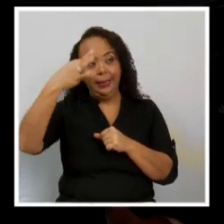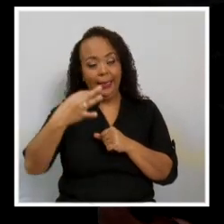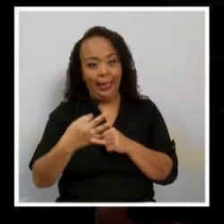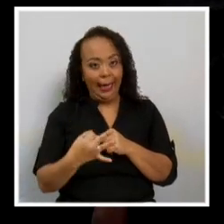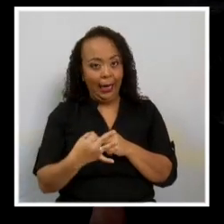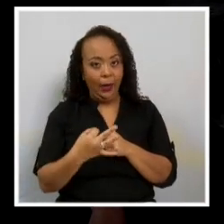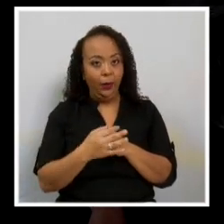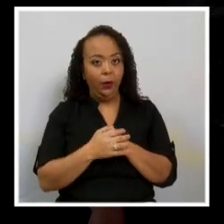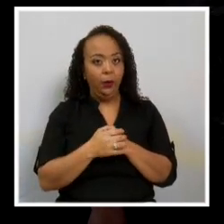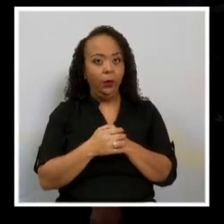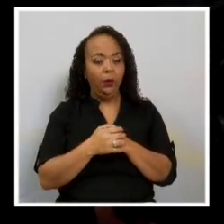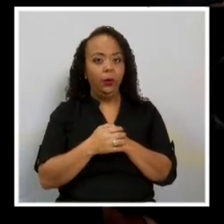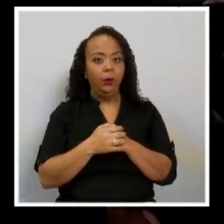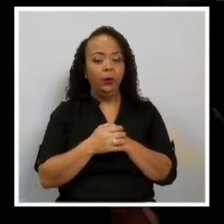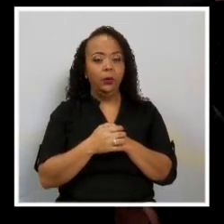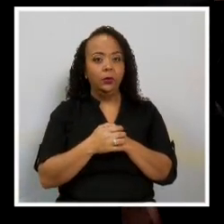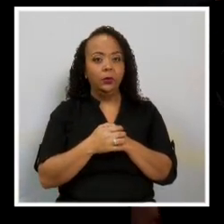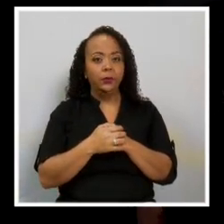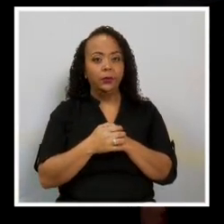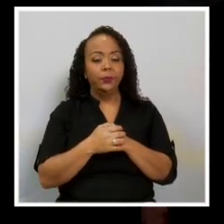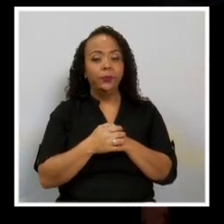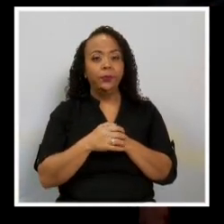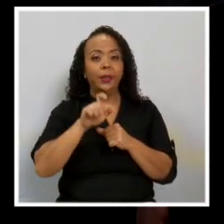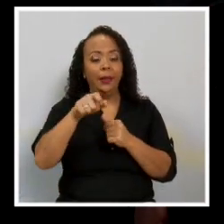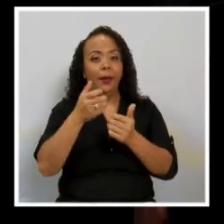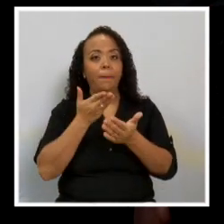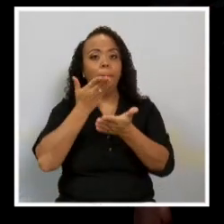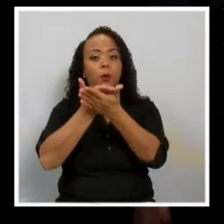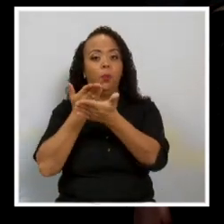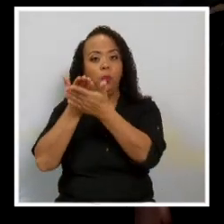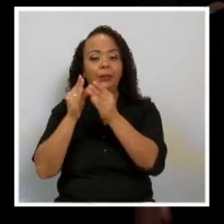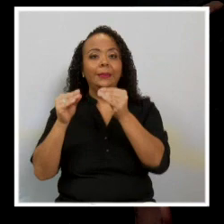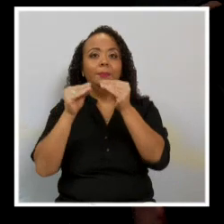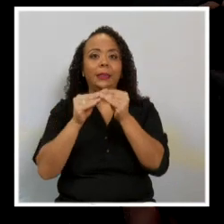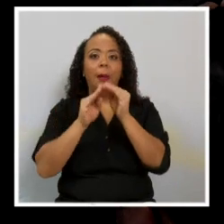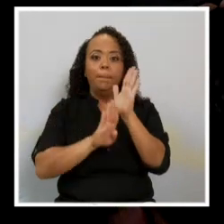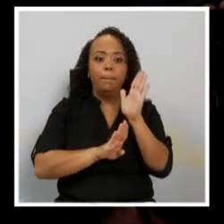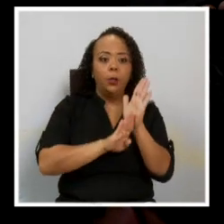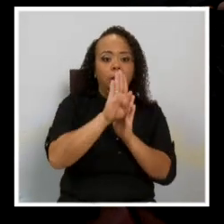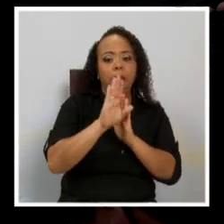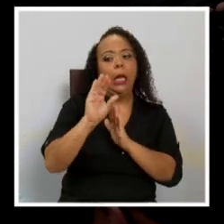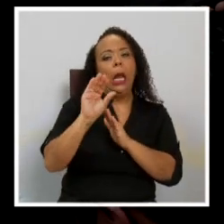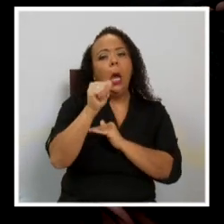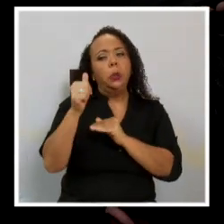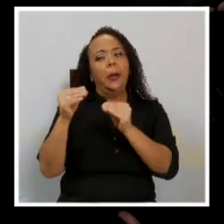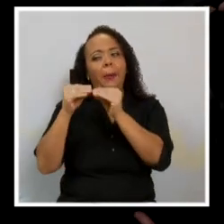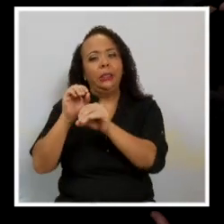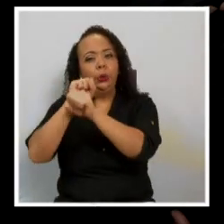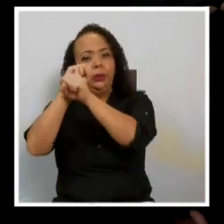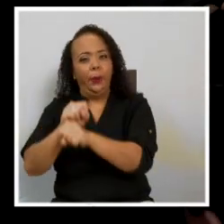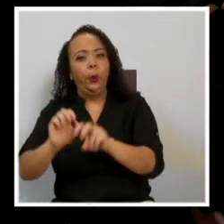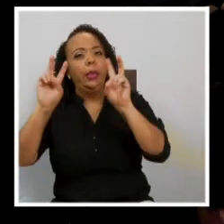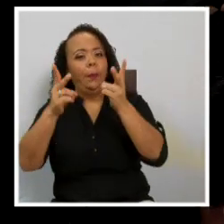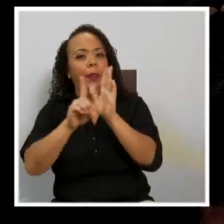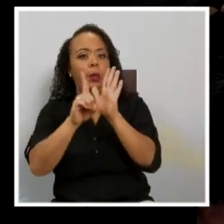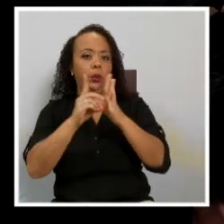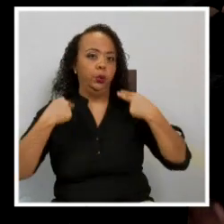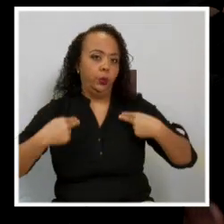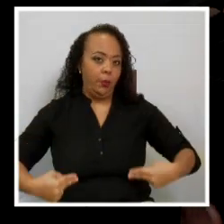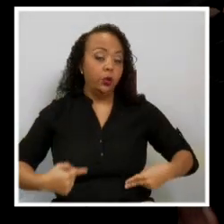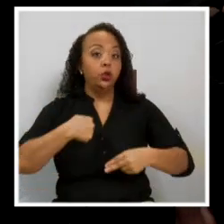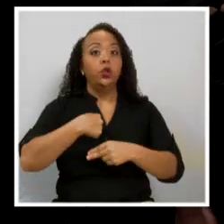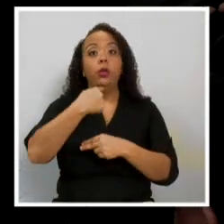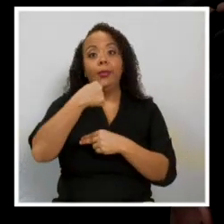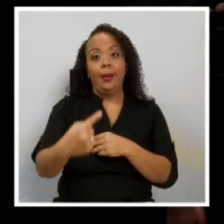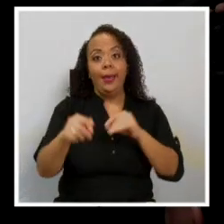son posiciones diametralmente opuestas, digamos, una fracción más progresista, la otra más conservadora. En temas de derechos humanos. Yo